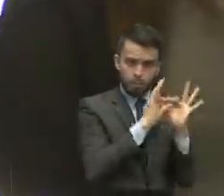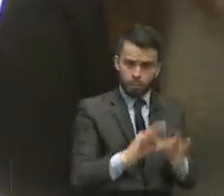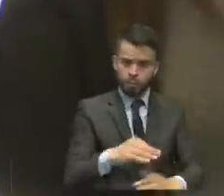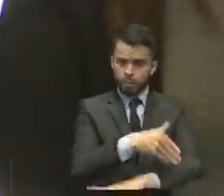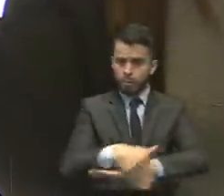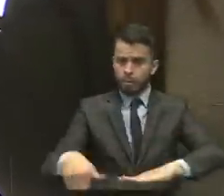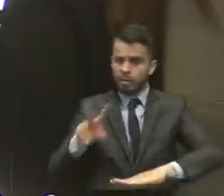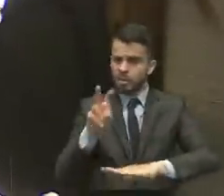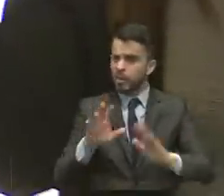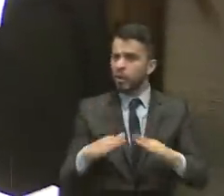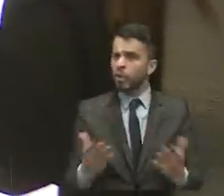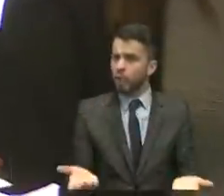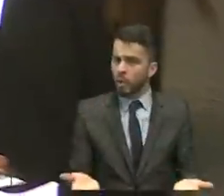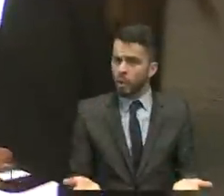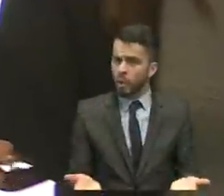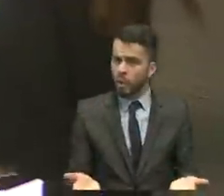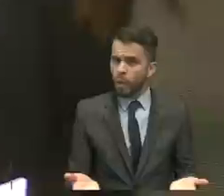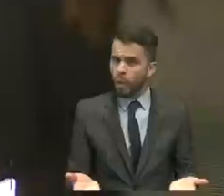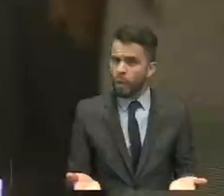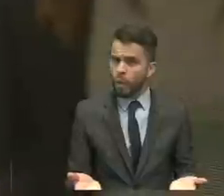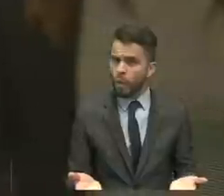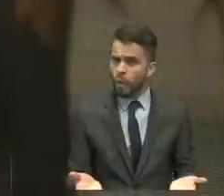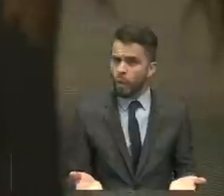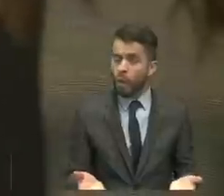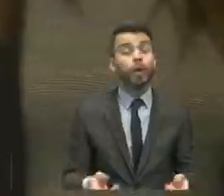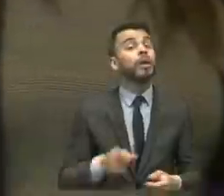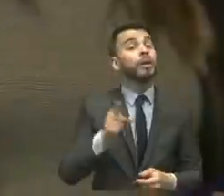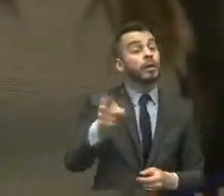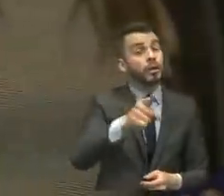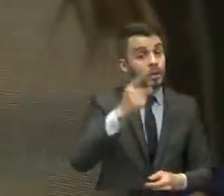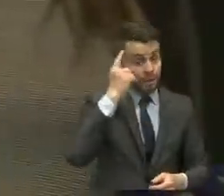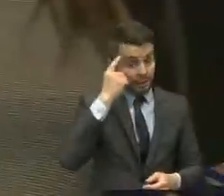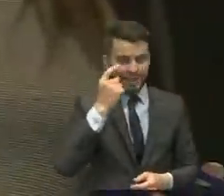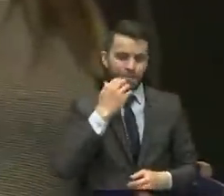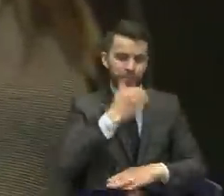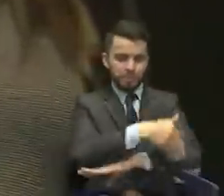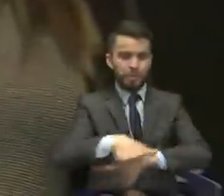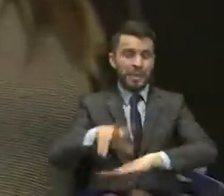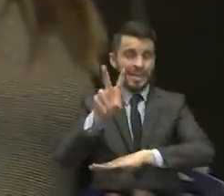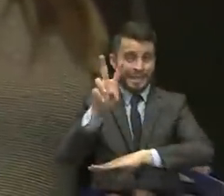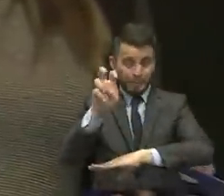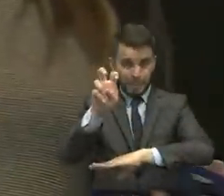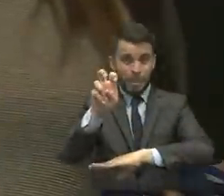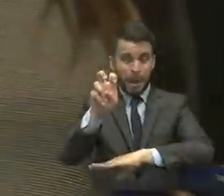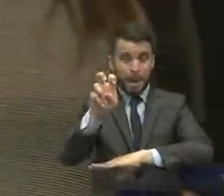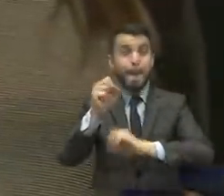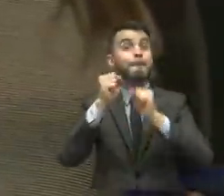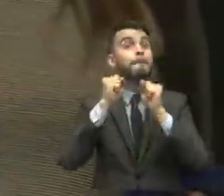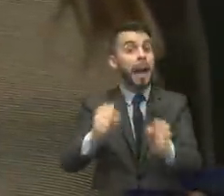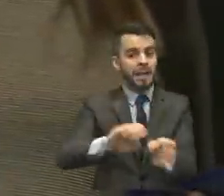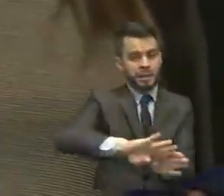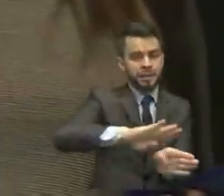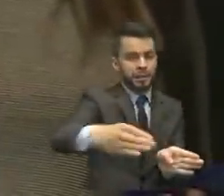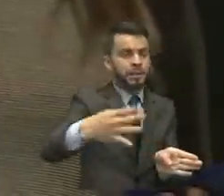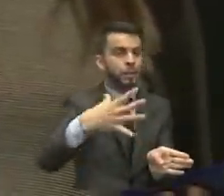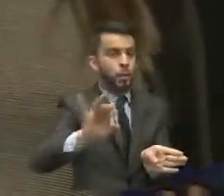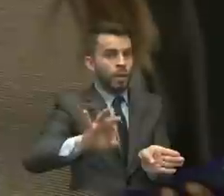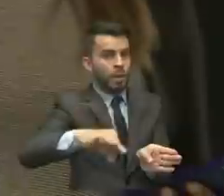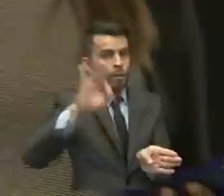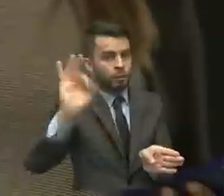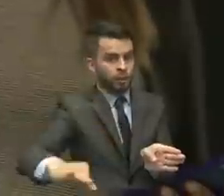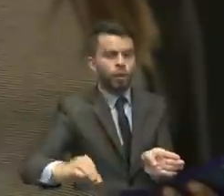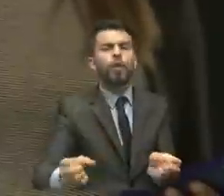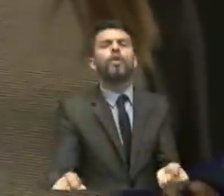verde? ¿Ustedes tienen el dato estimado de si este corredor le va a dar prioridad al peatón y no al vehículo? ¿Cuántos